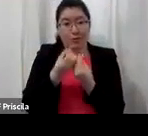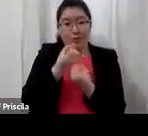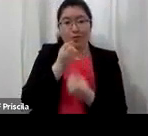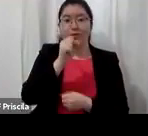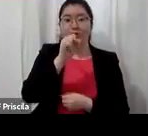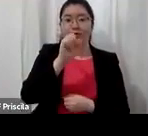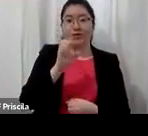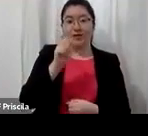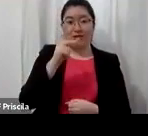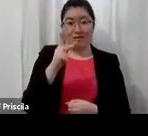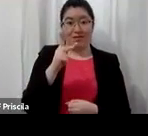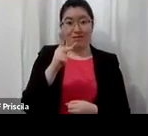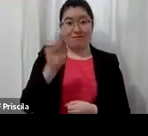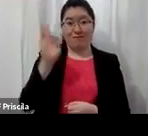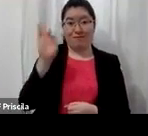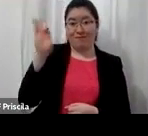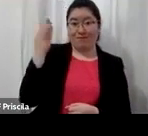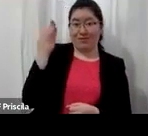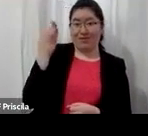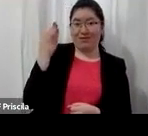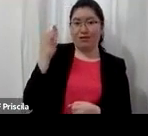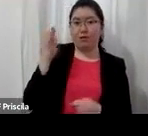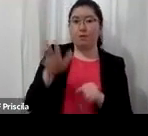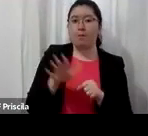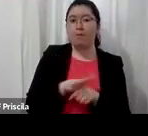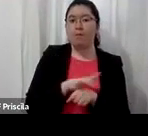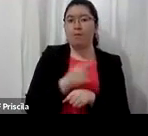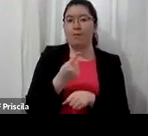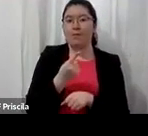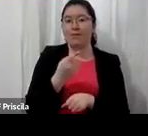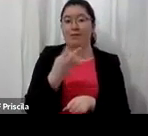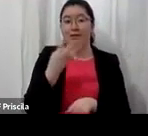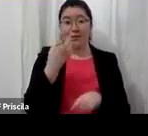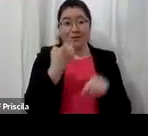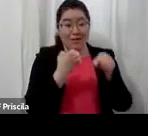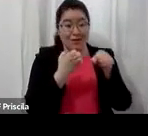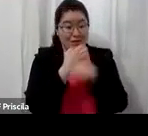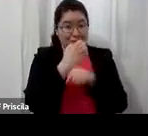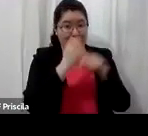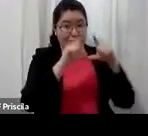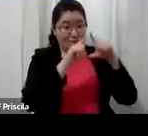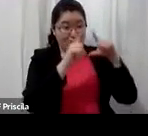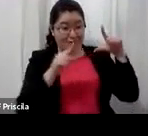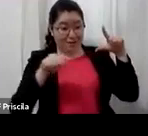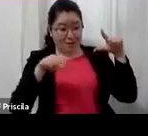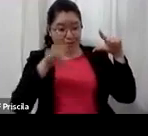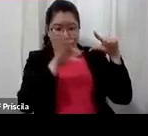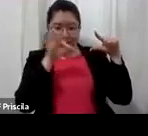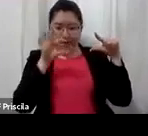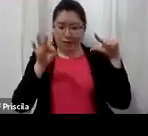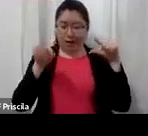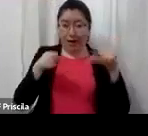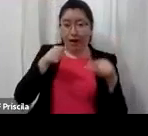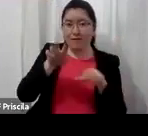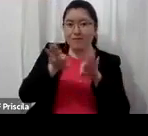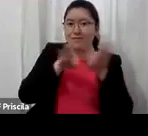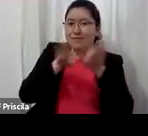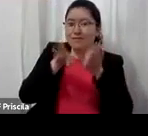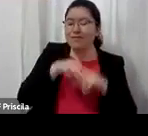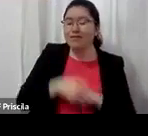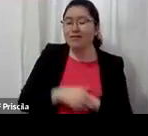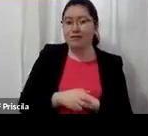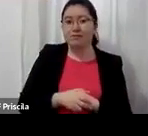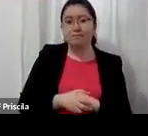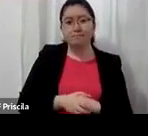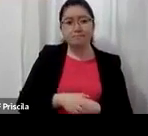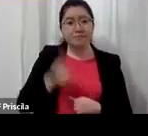a nivel federal, porque estamos trabajando en 4 estados de la República. O sea, que es difícil, sí, es muy difícil, que hay que transformar cosas,